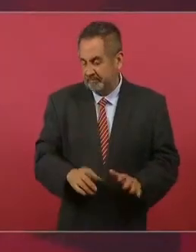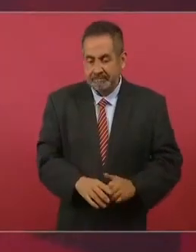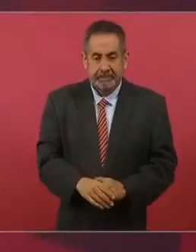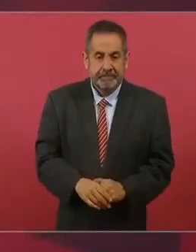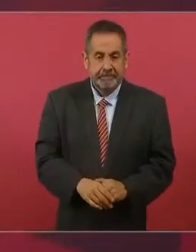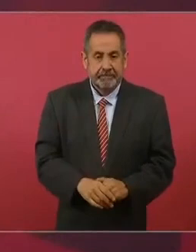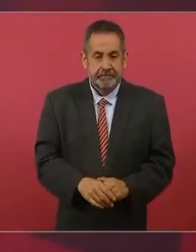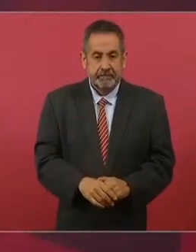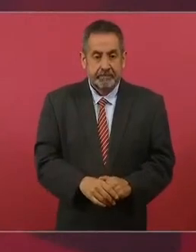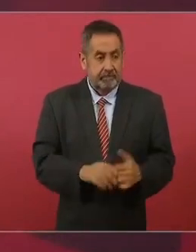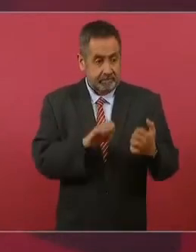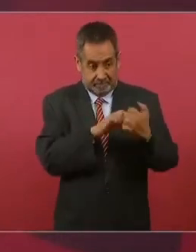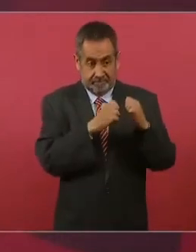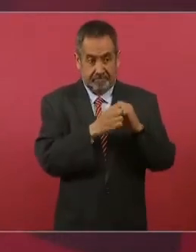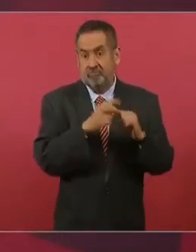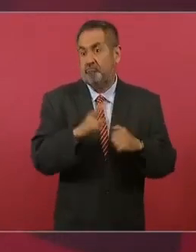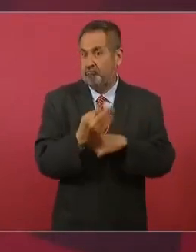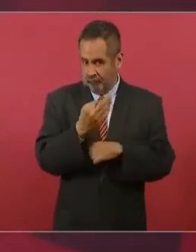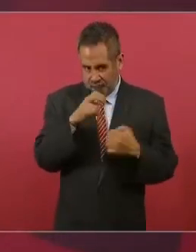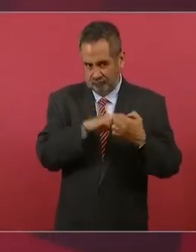y los enemigos de verdad.